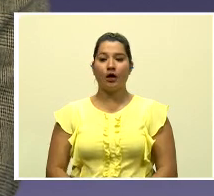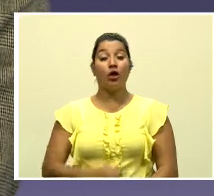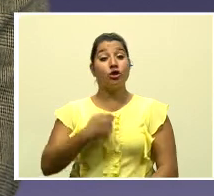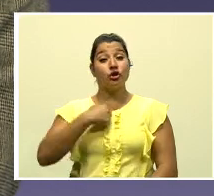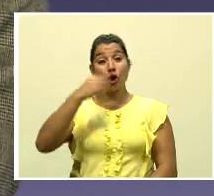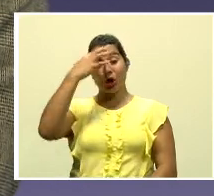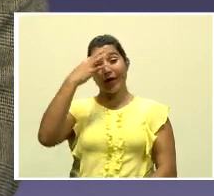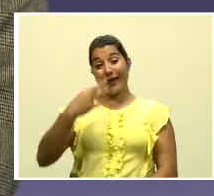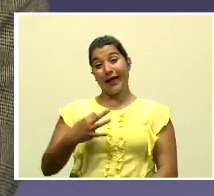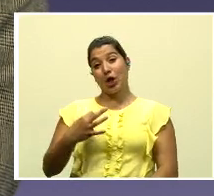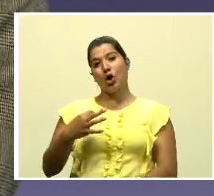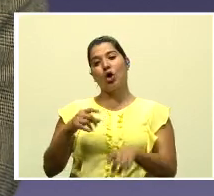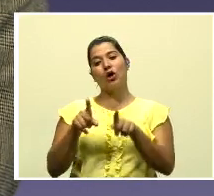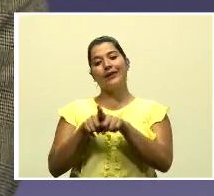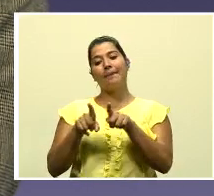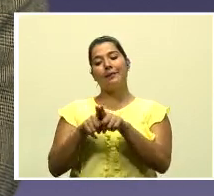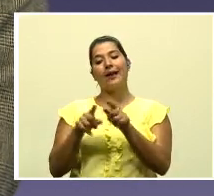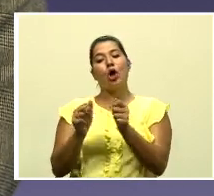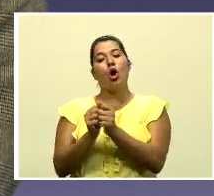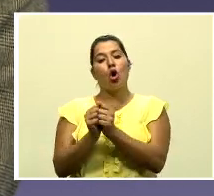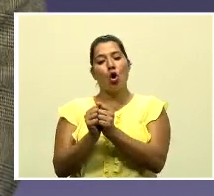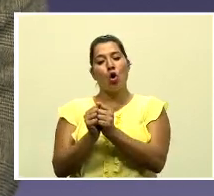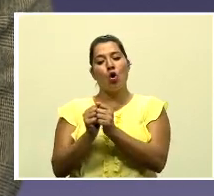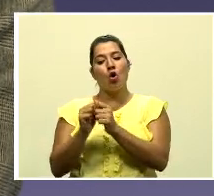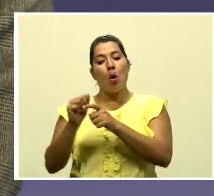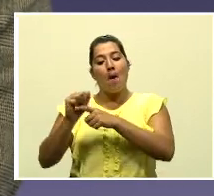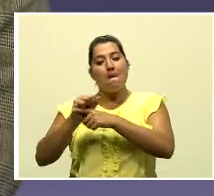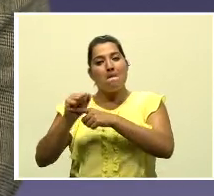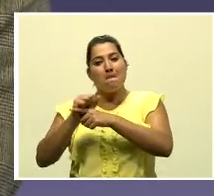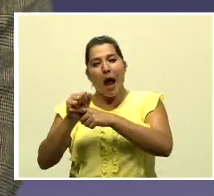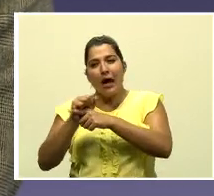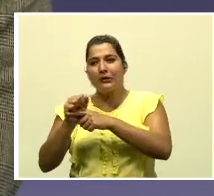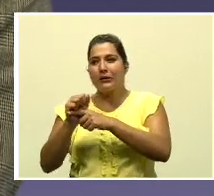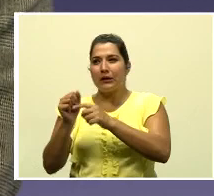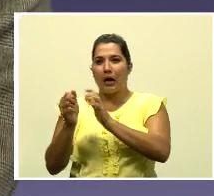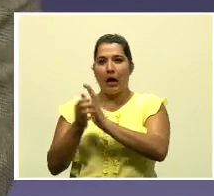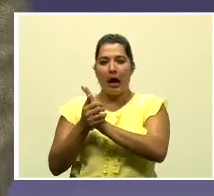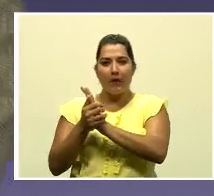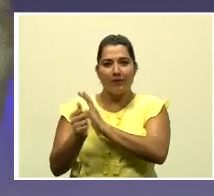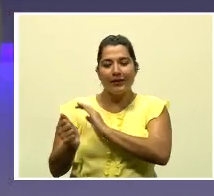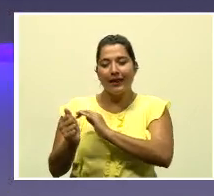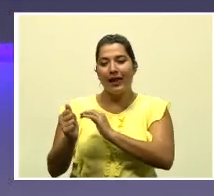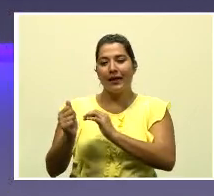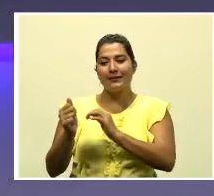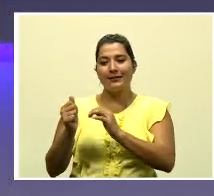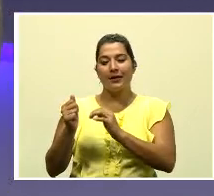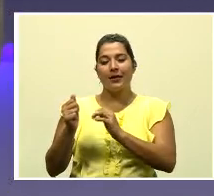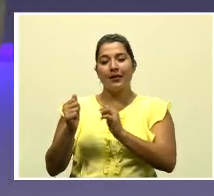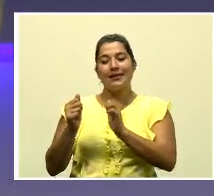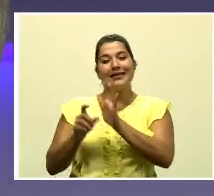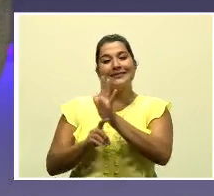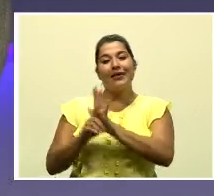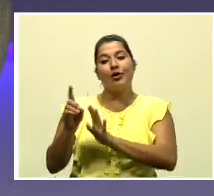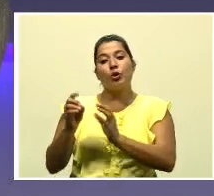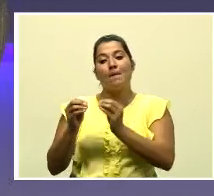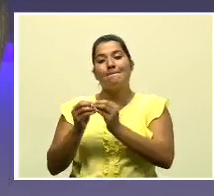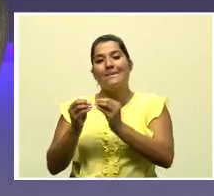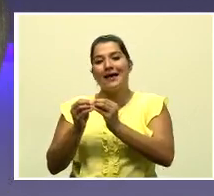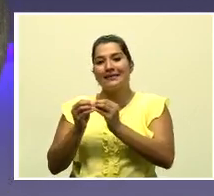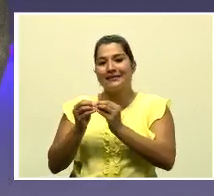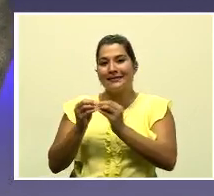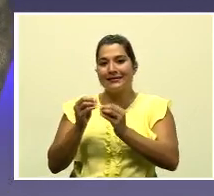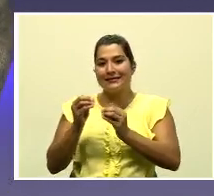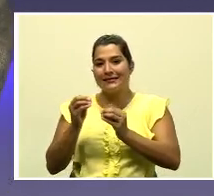Creo que uno también con la práctica se vuelve sensible a cómo la luz